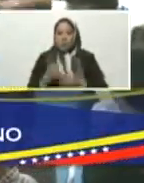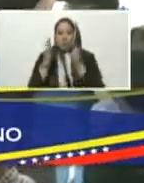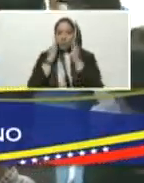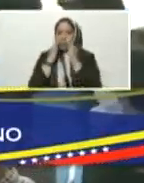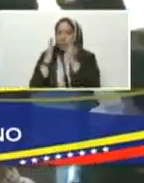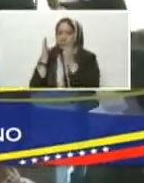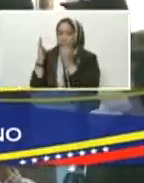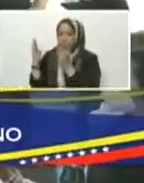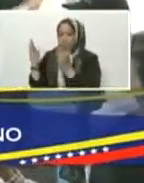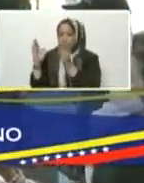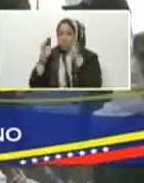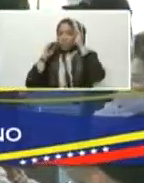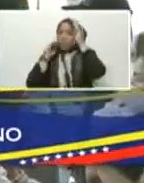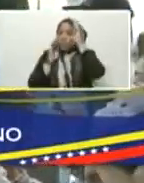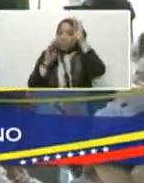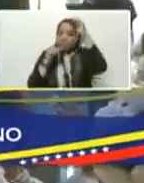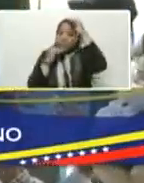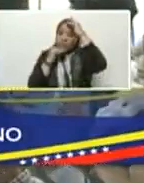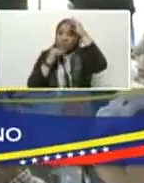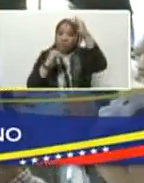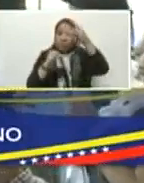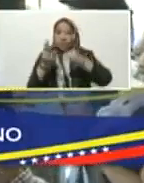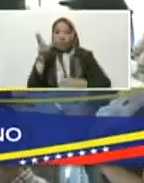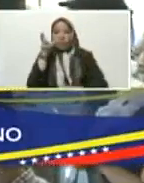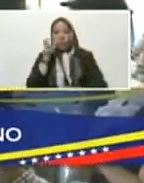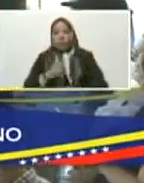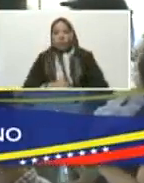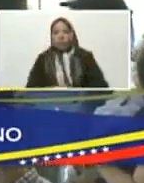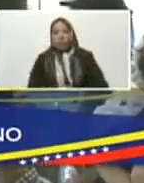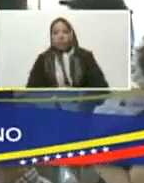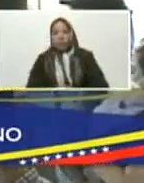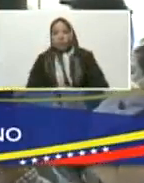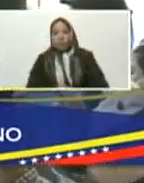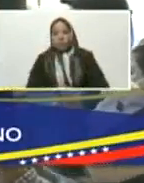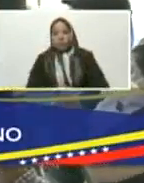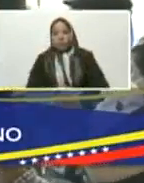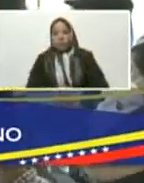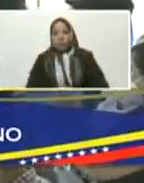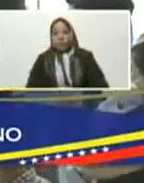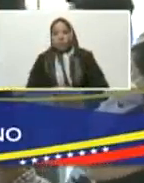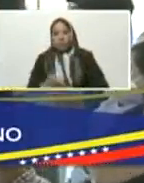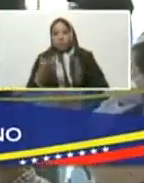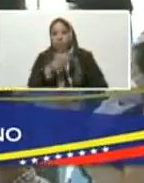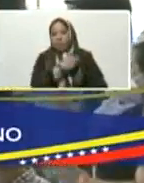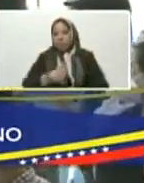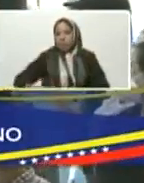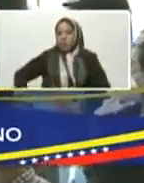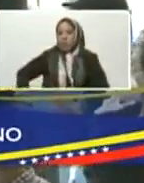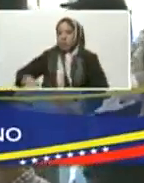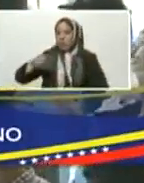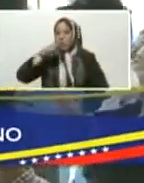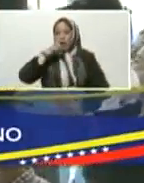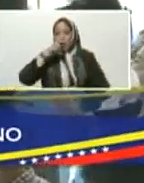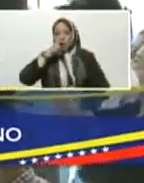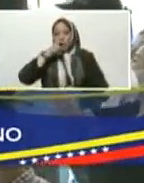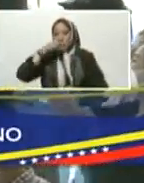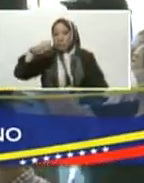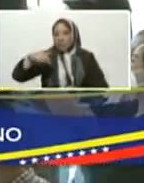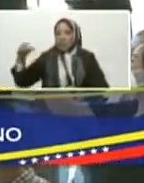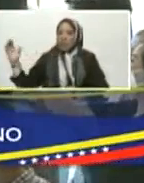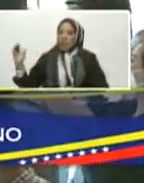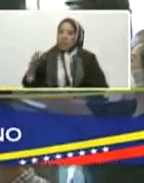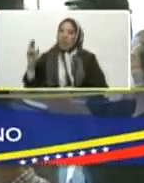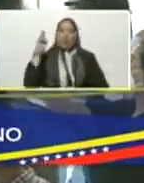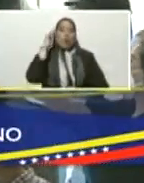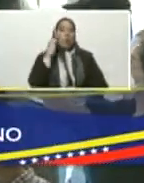ojos de Bautista que me están haciendo señas. Pica de Guacara, el ciudadano presidente de la República